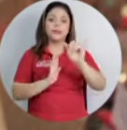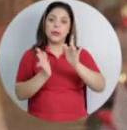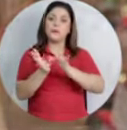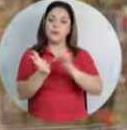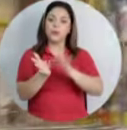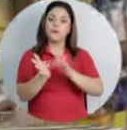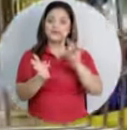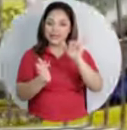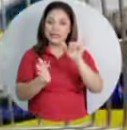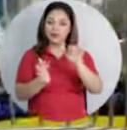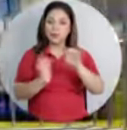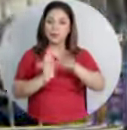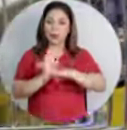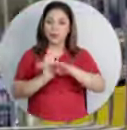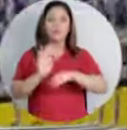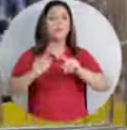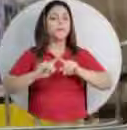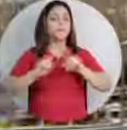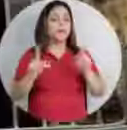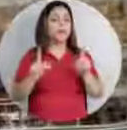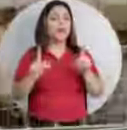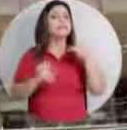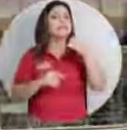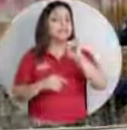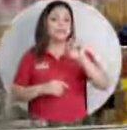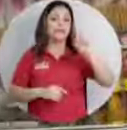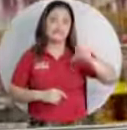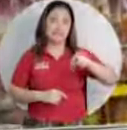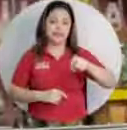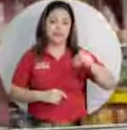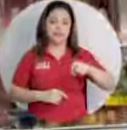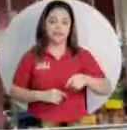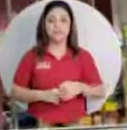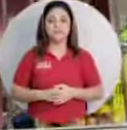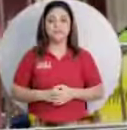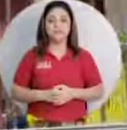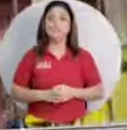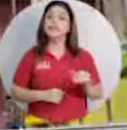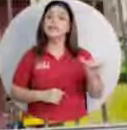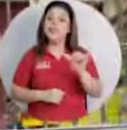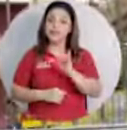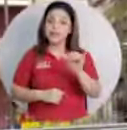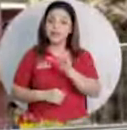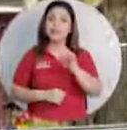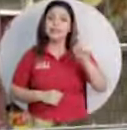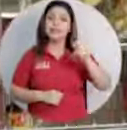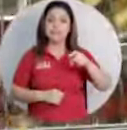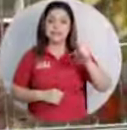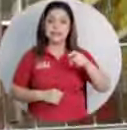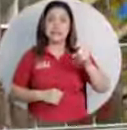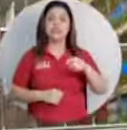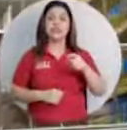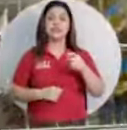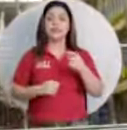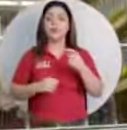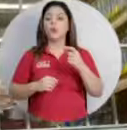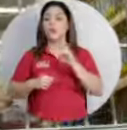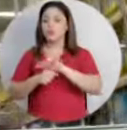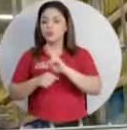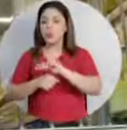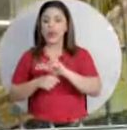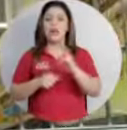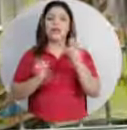Y un consejo oro es que la economía circular está cobrando mucha fuerza, que es que deberíamos reutilizar hasta